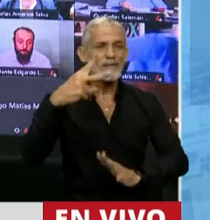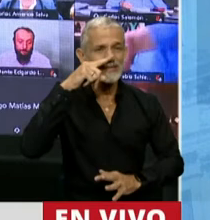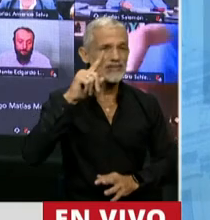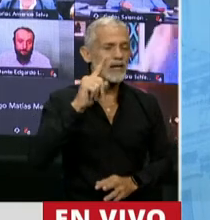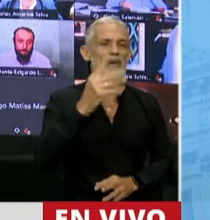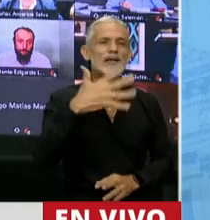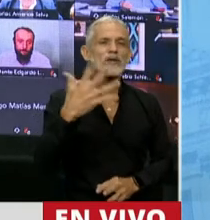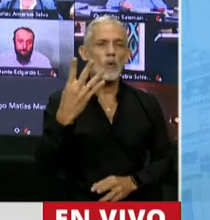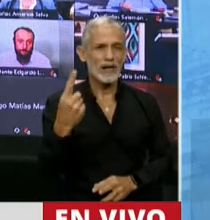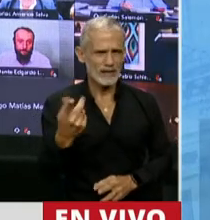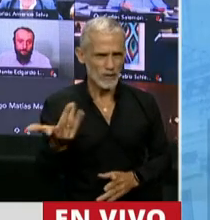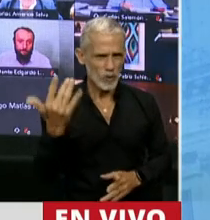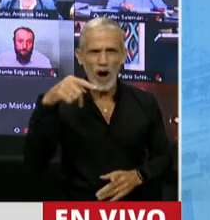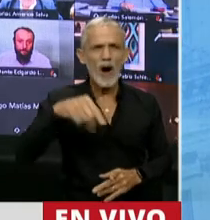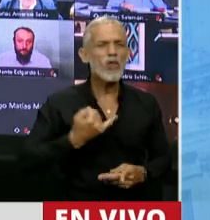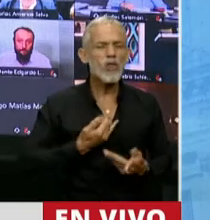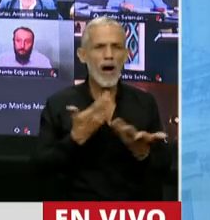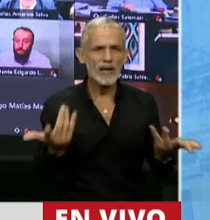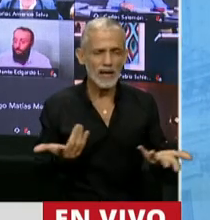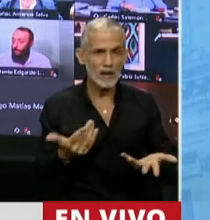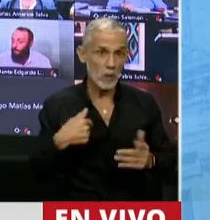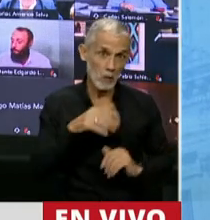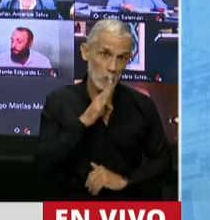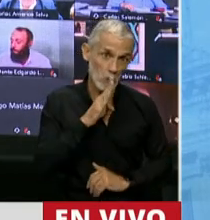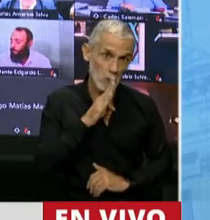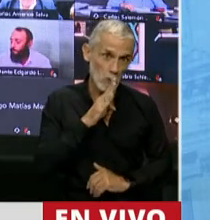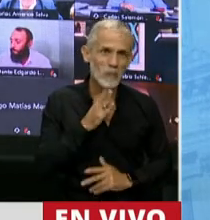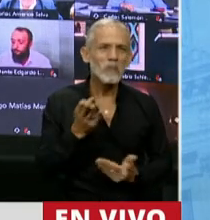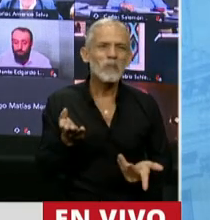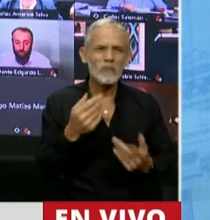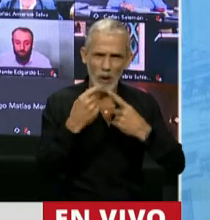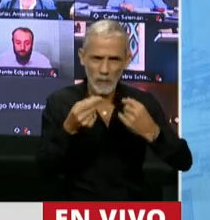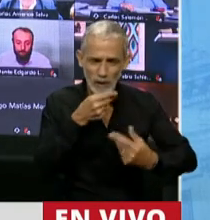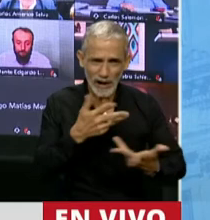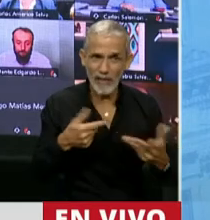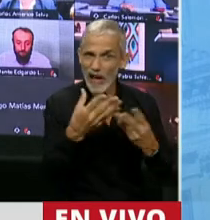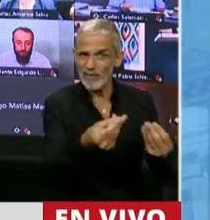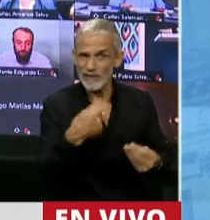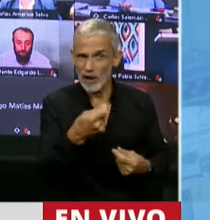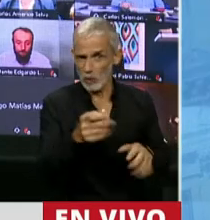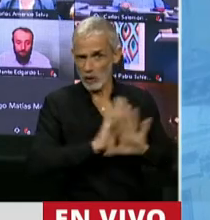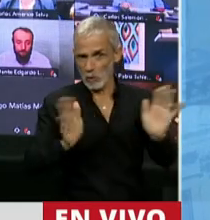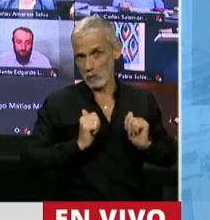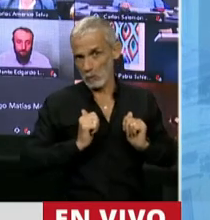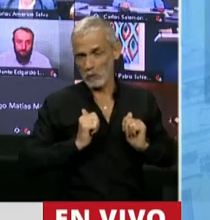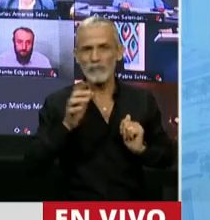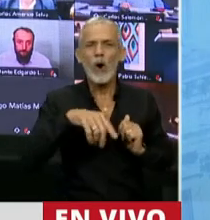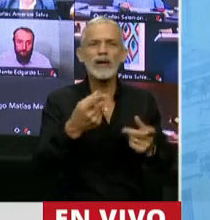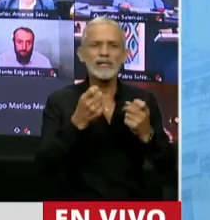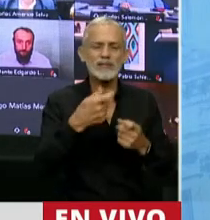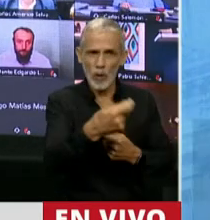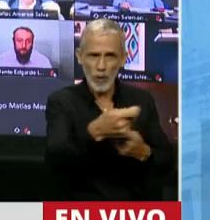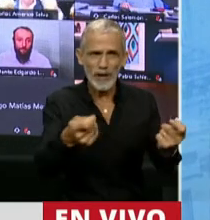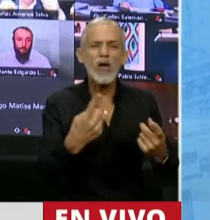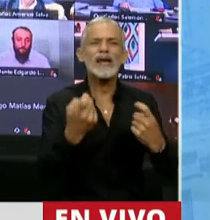27.541? Me pregunto, ¿hoy están todos callados? ¿Nadie desea defender a los jubilados? ¿Hoy que más lo